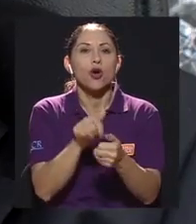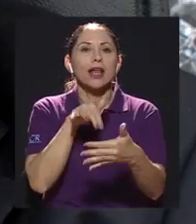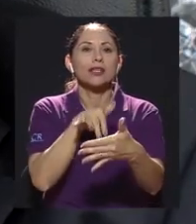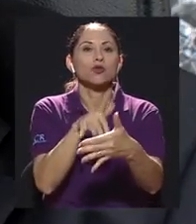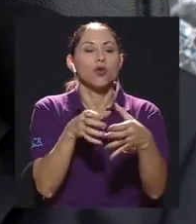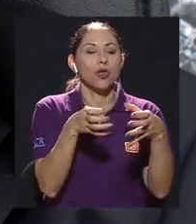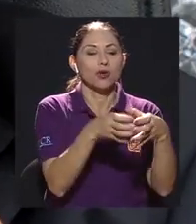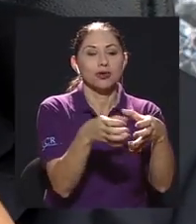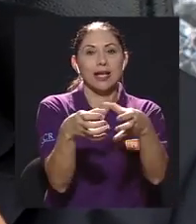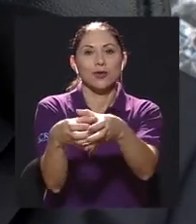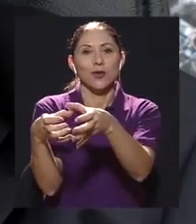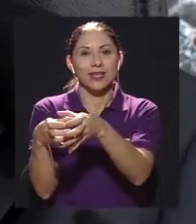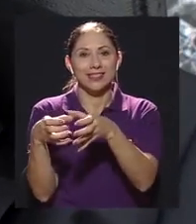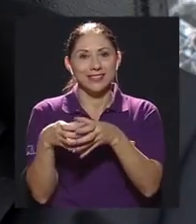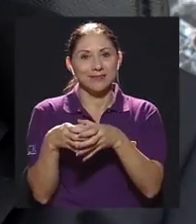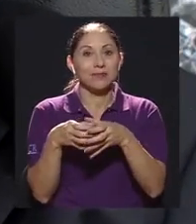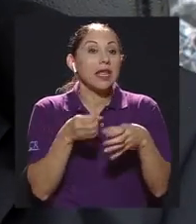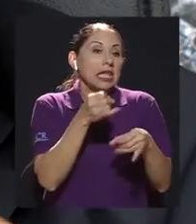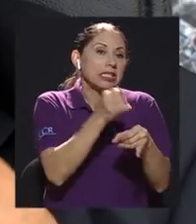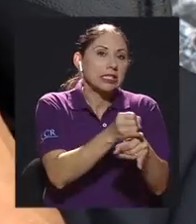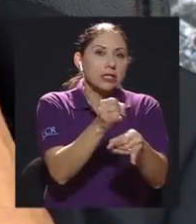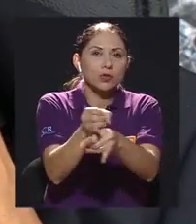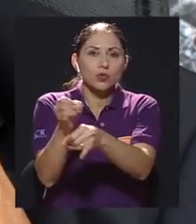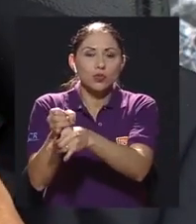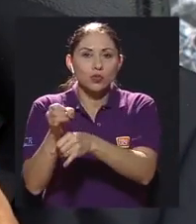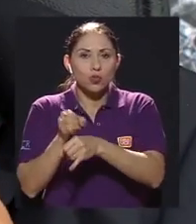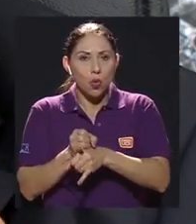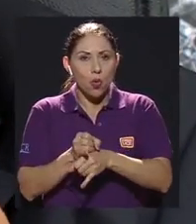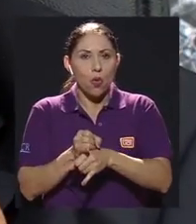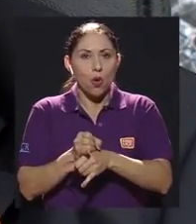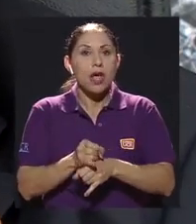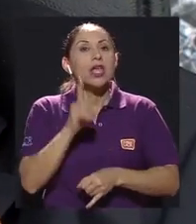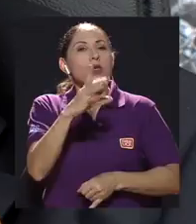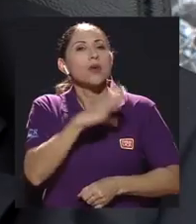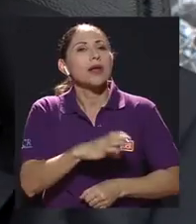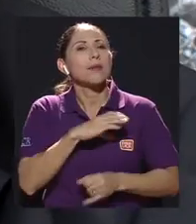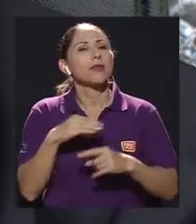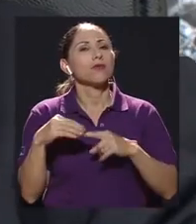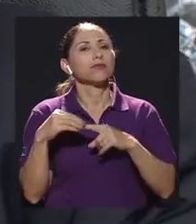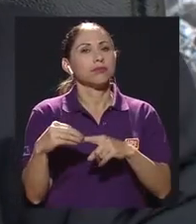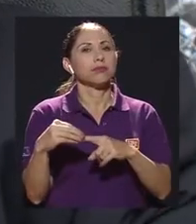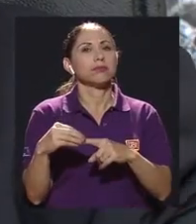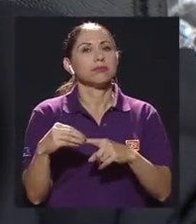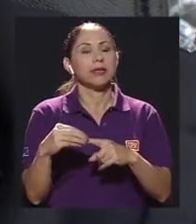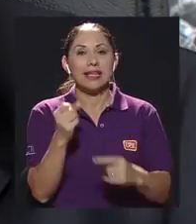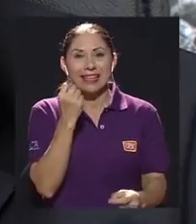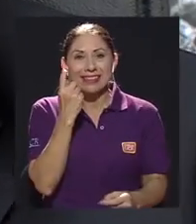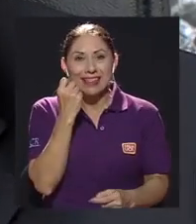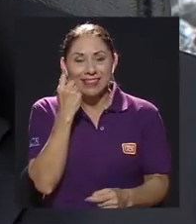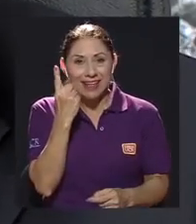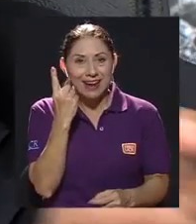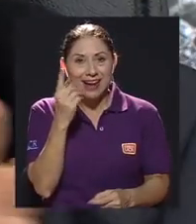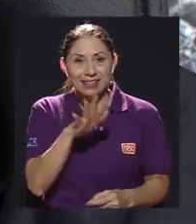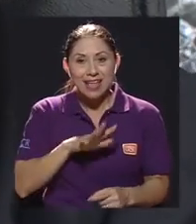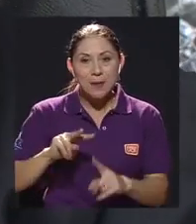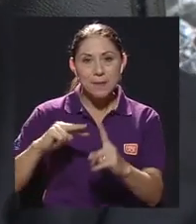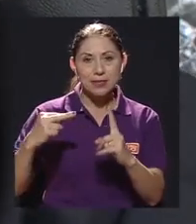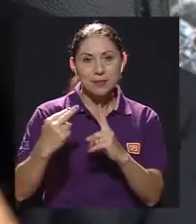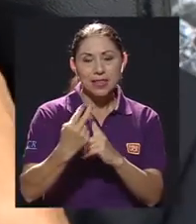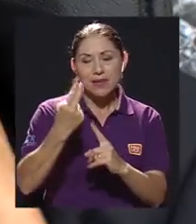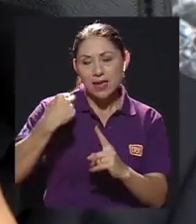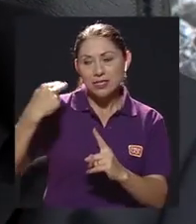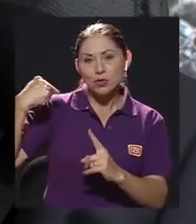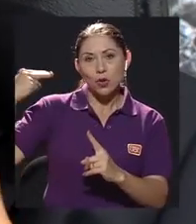actores, de las instituciones, y un elemento fundamental que es entenderlas en perspectiva